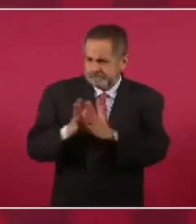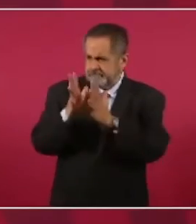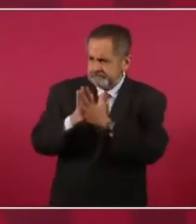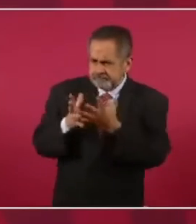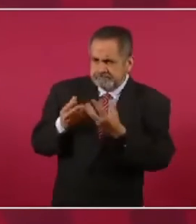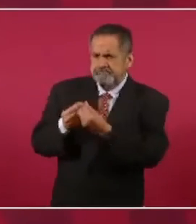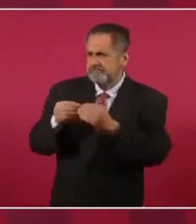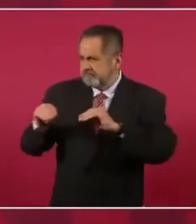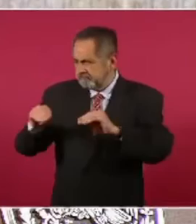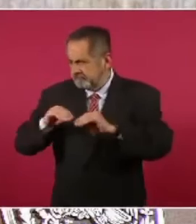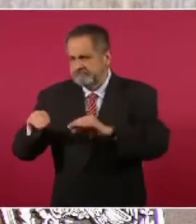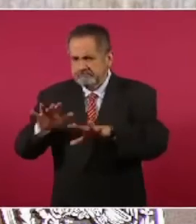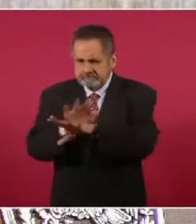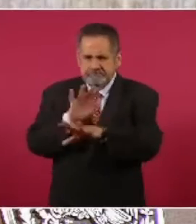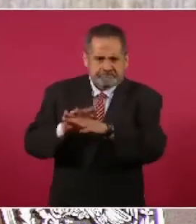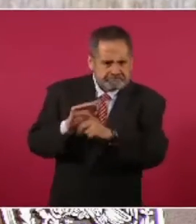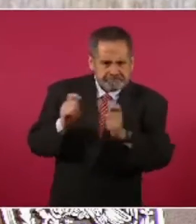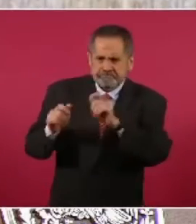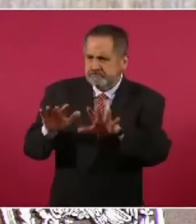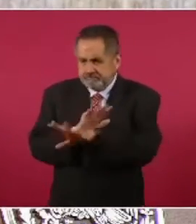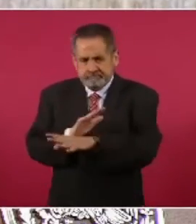participaban